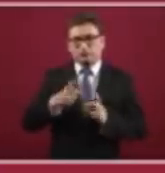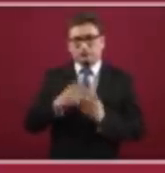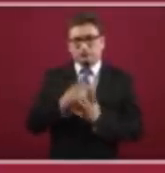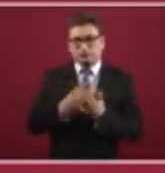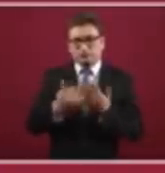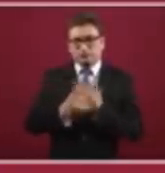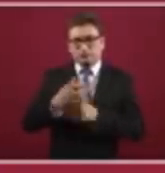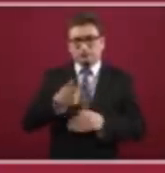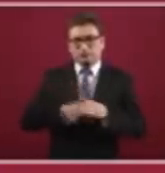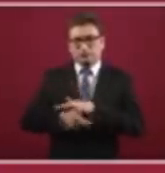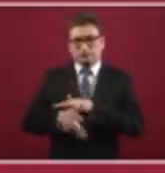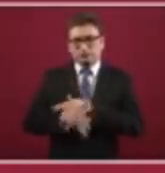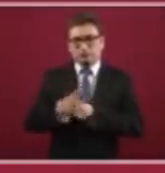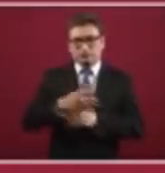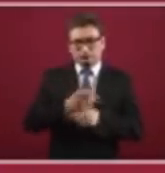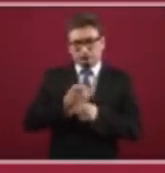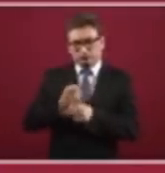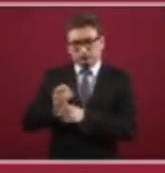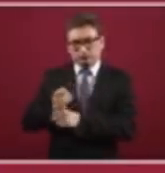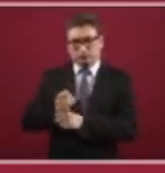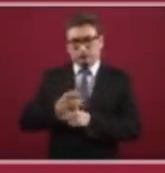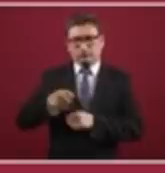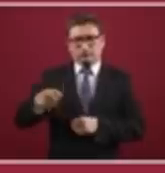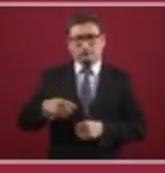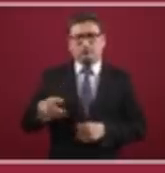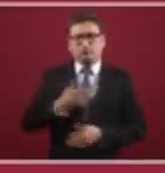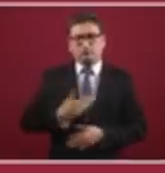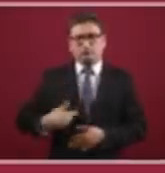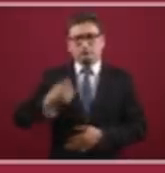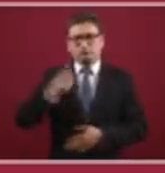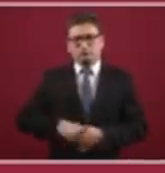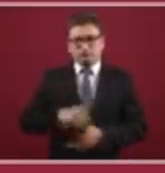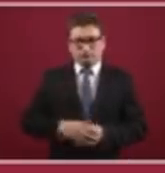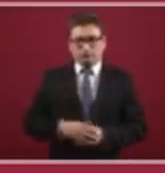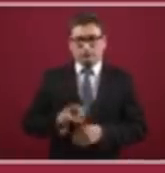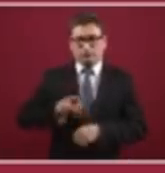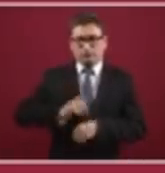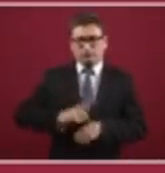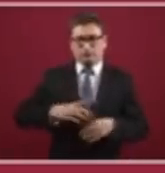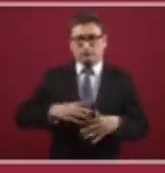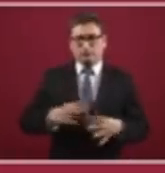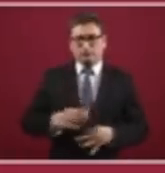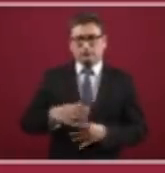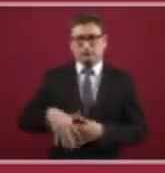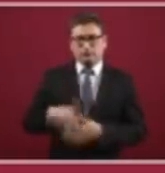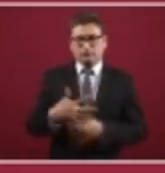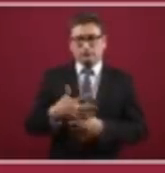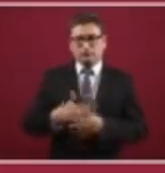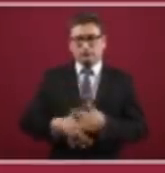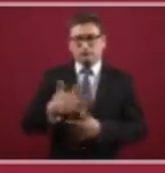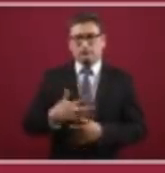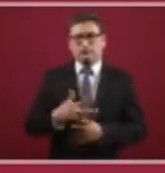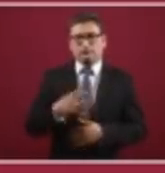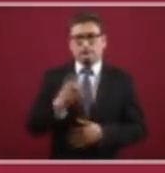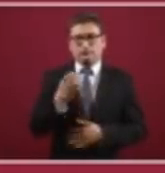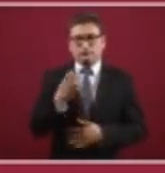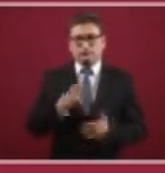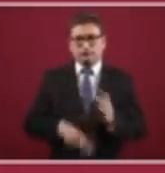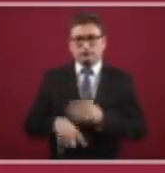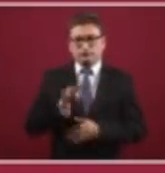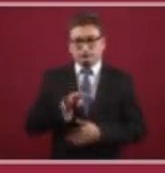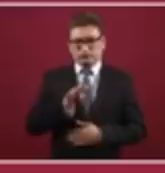decreto presidencial esta comisión se instaló el día 15 de enero de 2019 con el objetivo